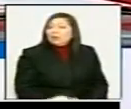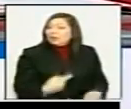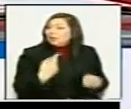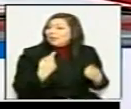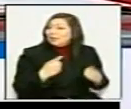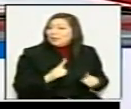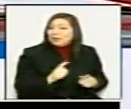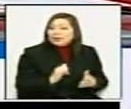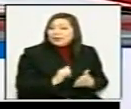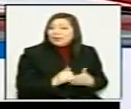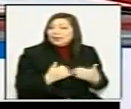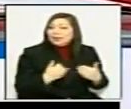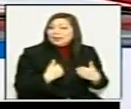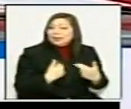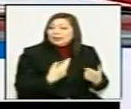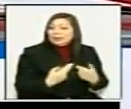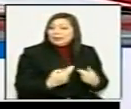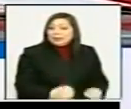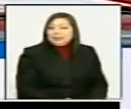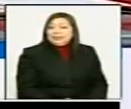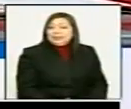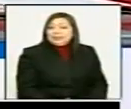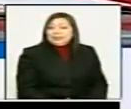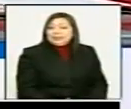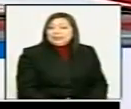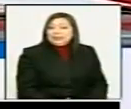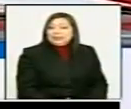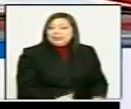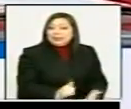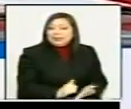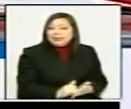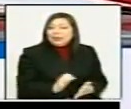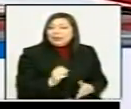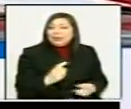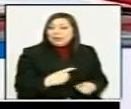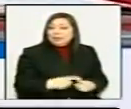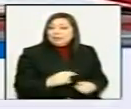disconformidad a quien tiene que apelar, que es la OCE.